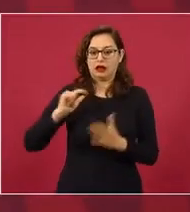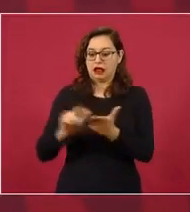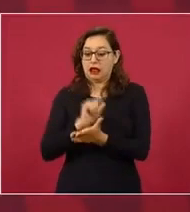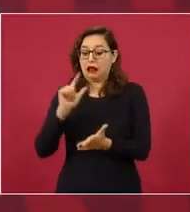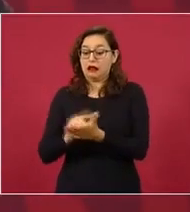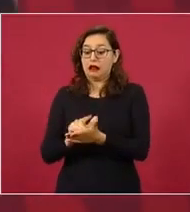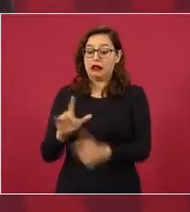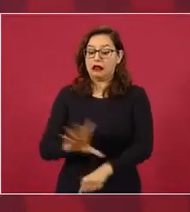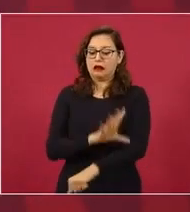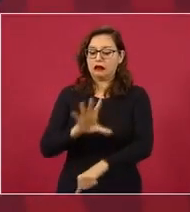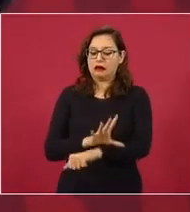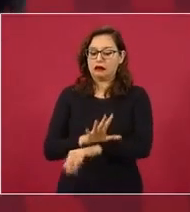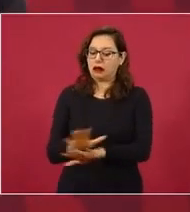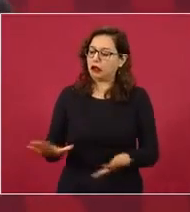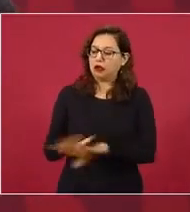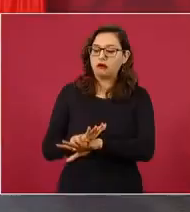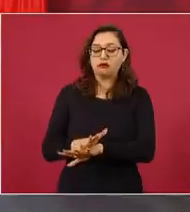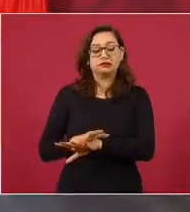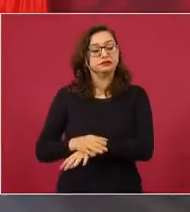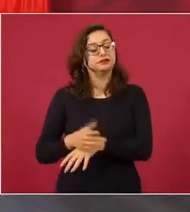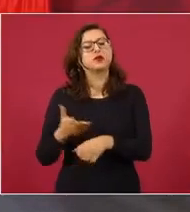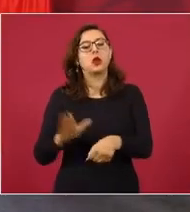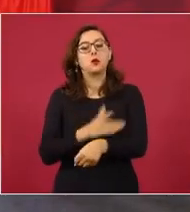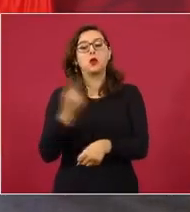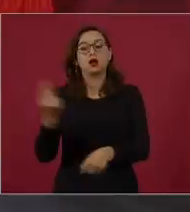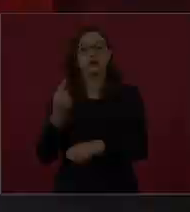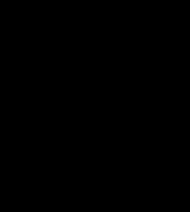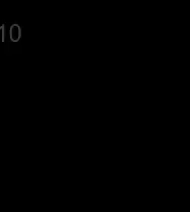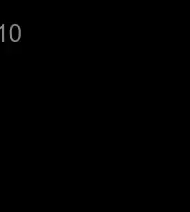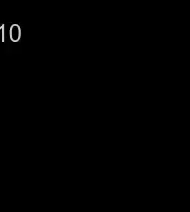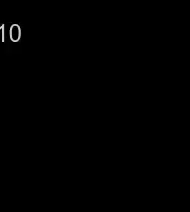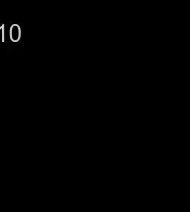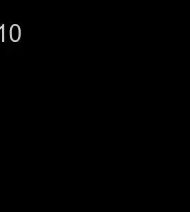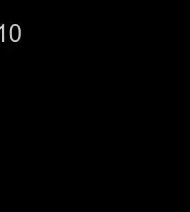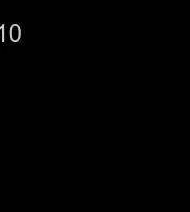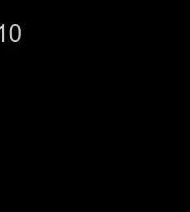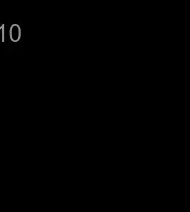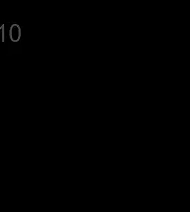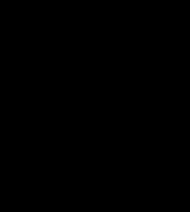De que la Comisión Federal produce energía.